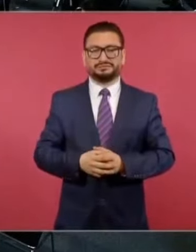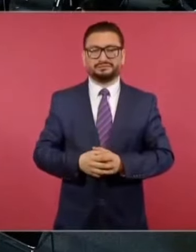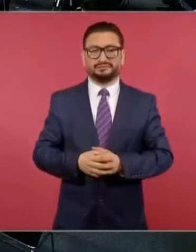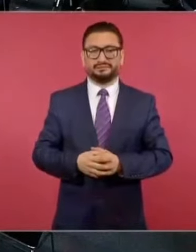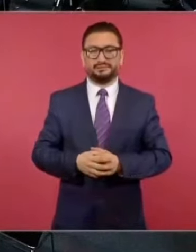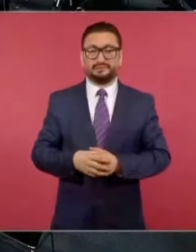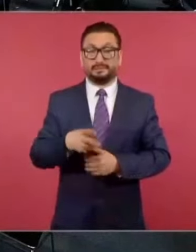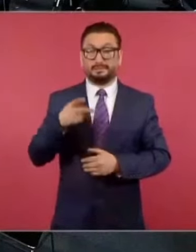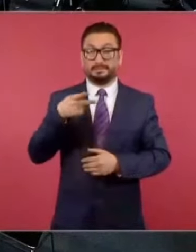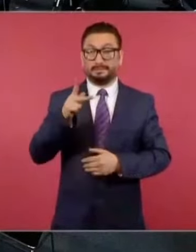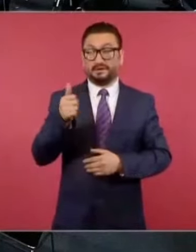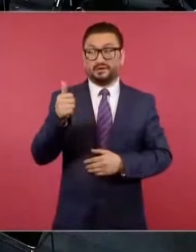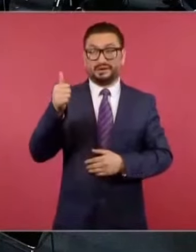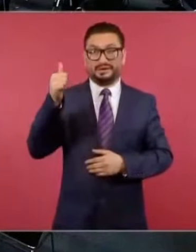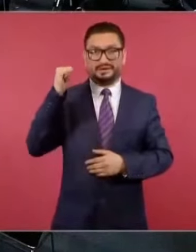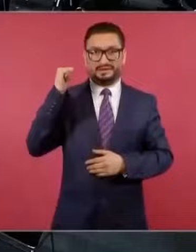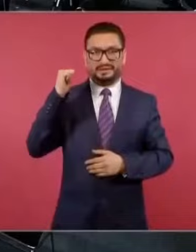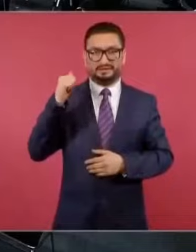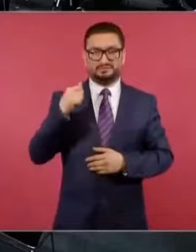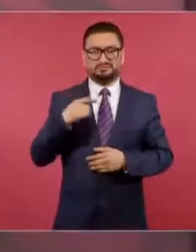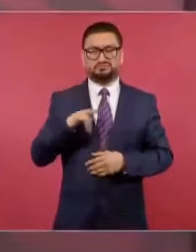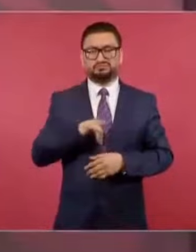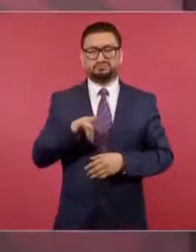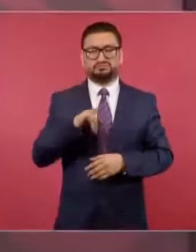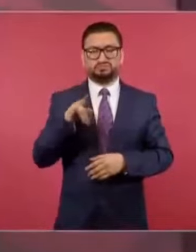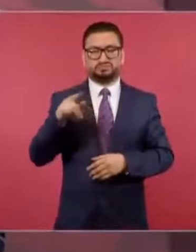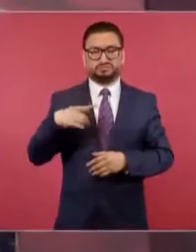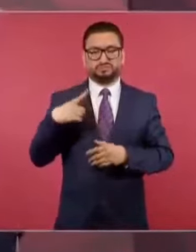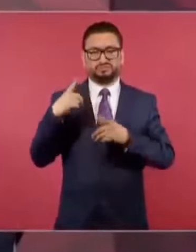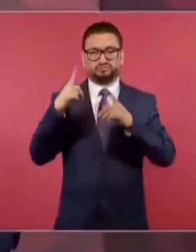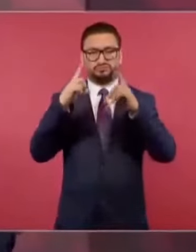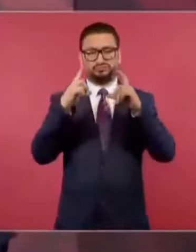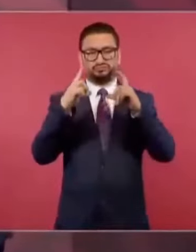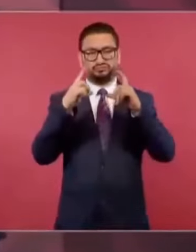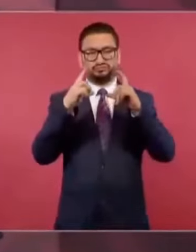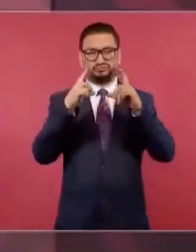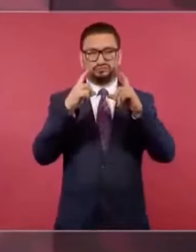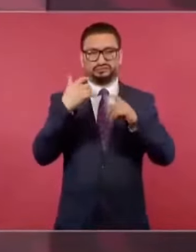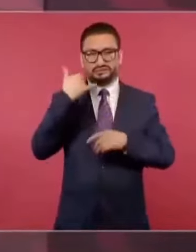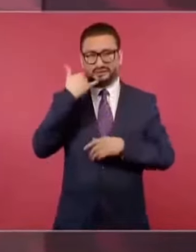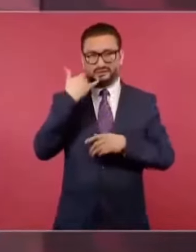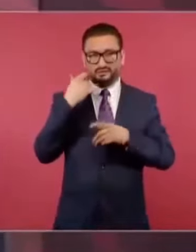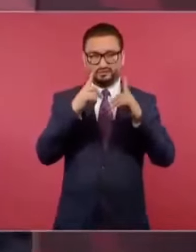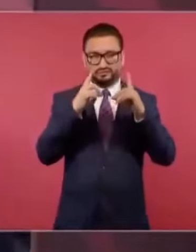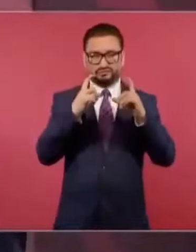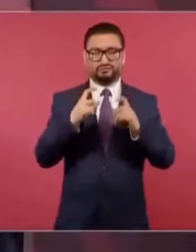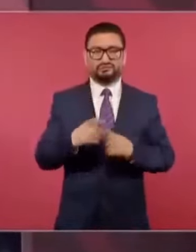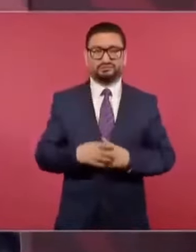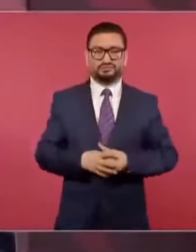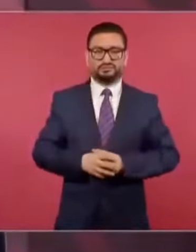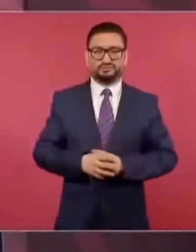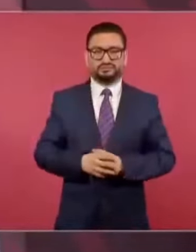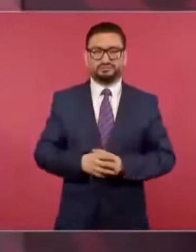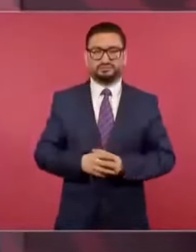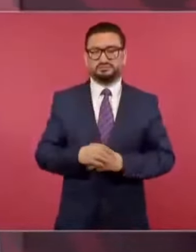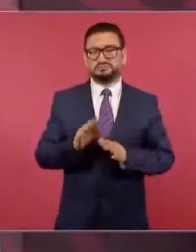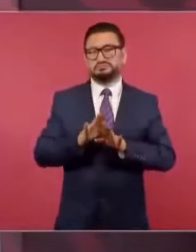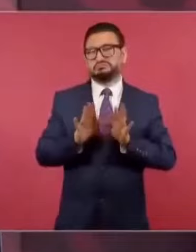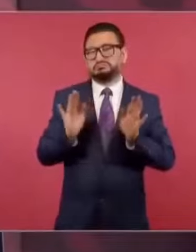Pero el que venía atrás, que era, sacó de inmediato un teléfono, ¿no? Y ya.